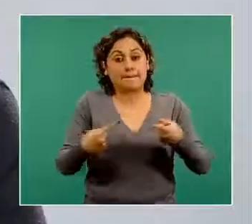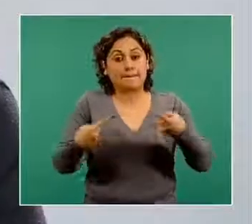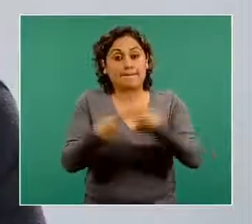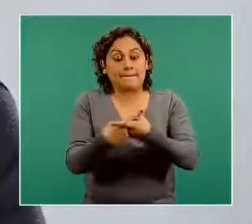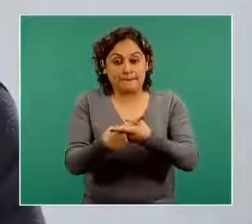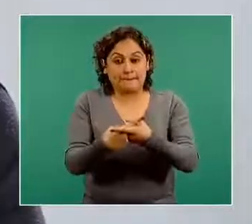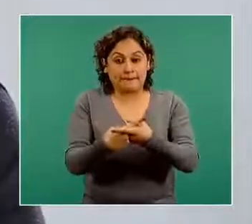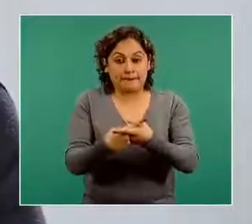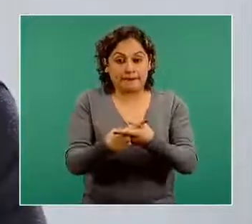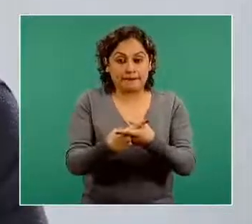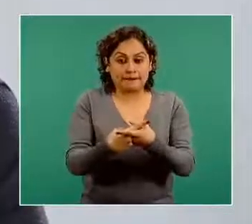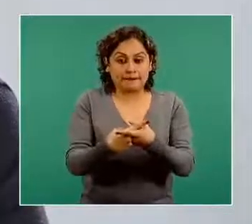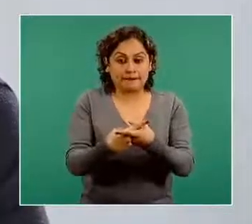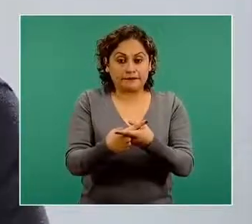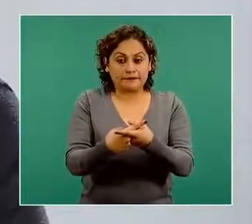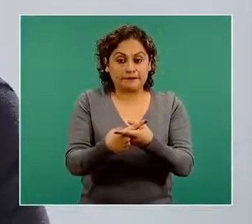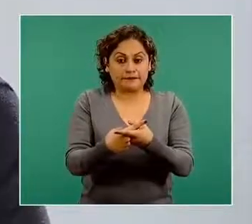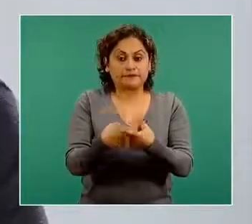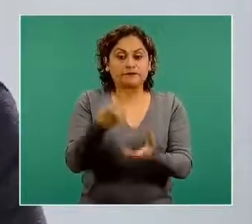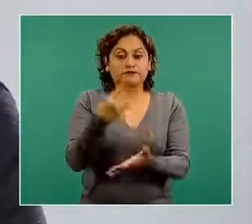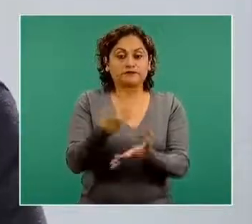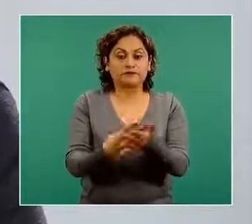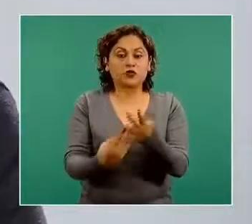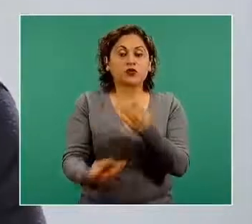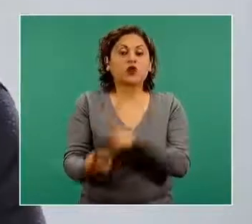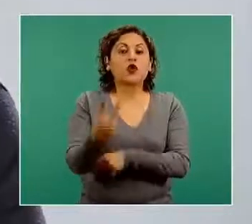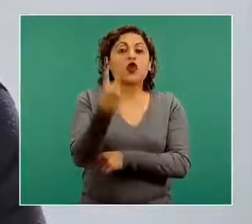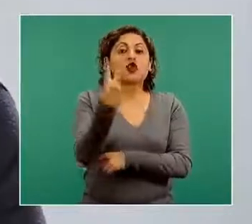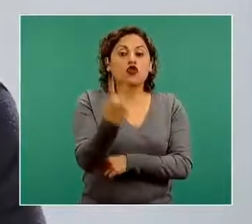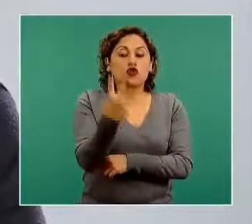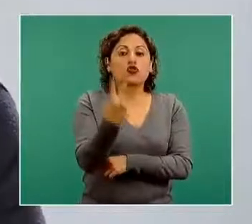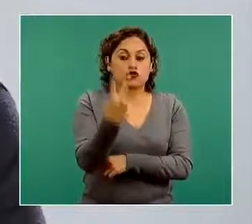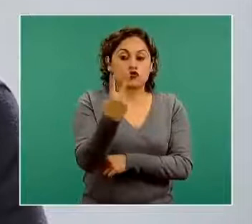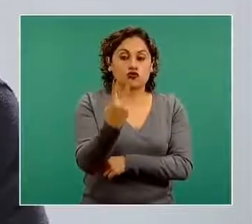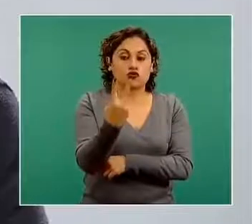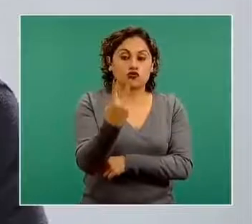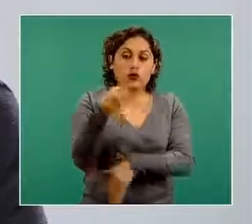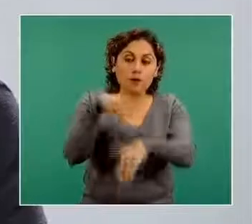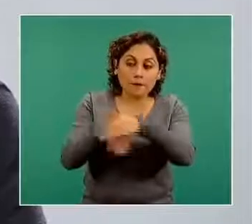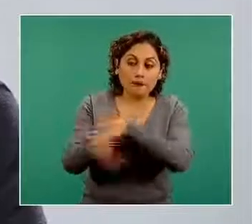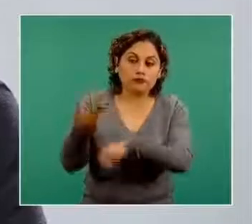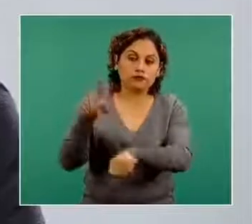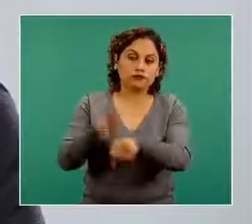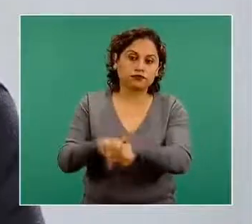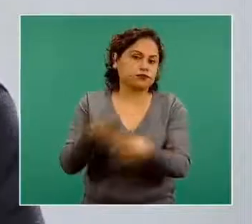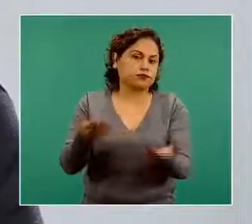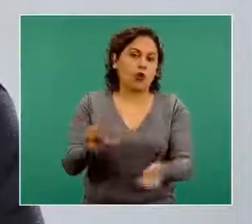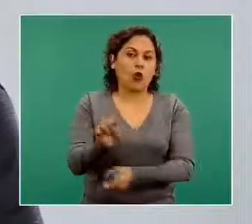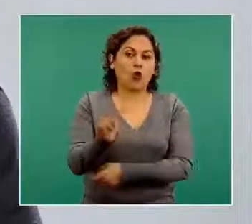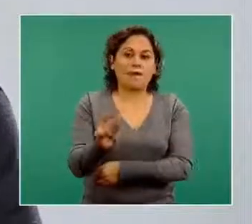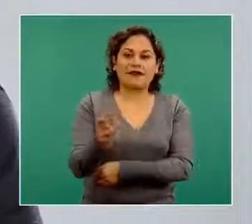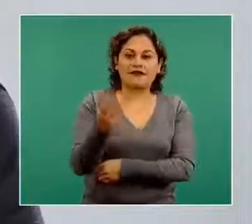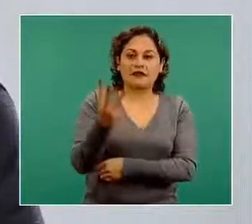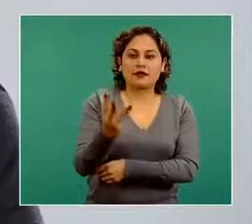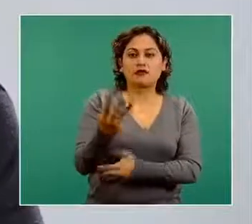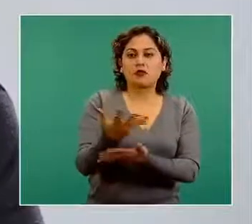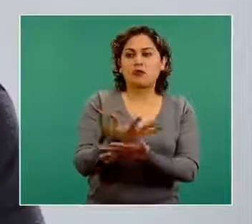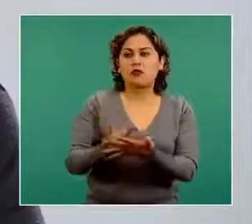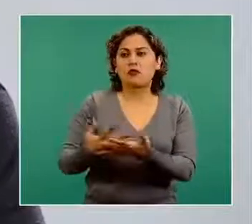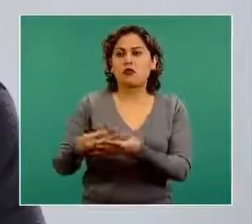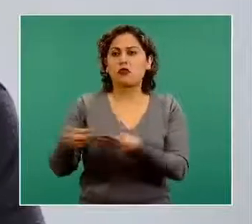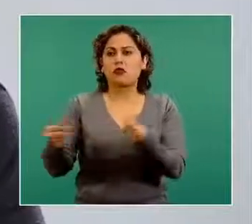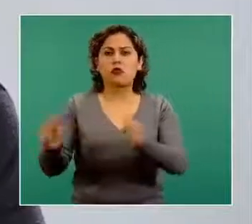o síntomas, solamente 2 se encuentran actualmente hospitalizadas, es decir, 23 ya egresaron, felizmente tuvieron una muy